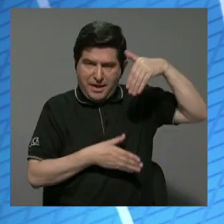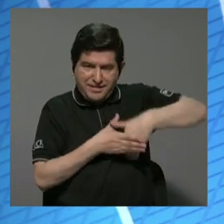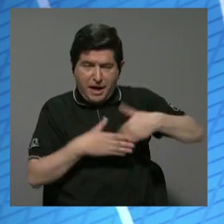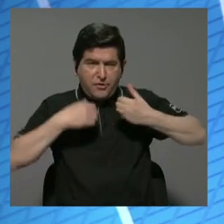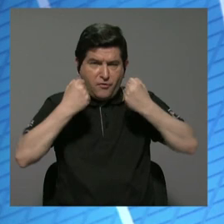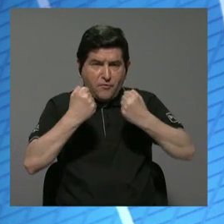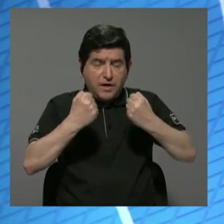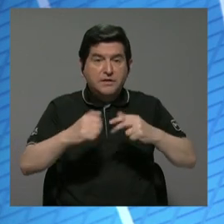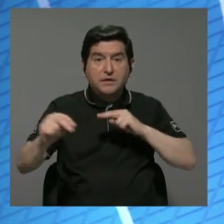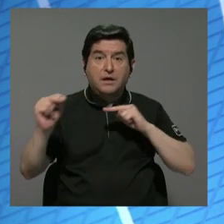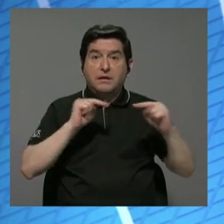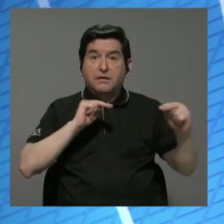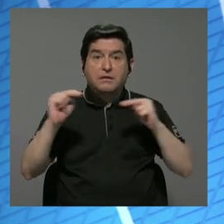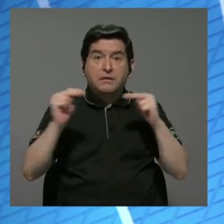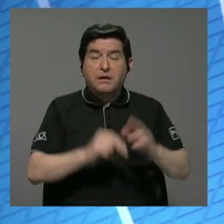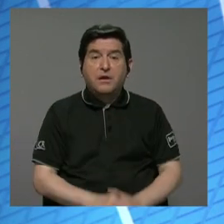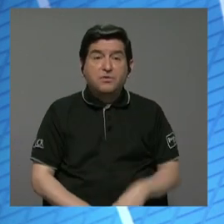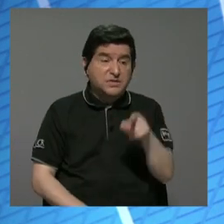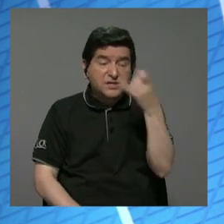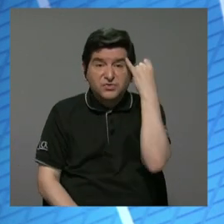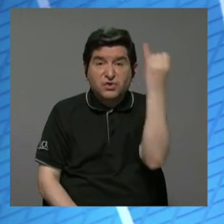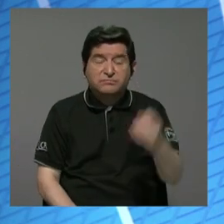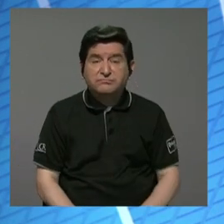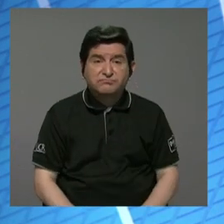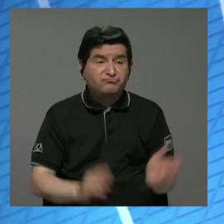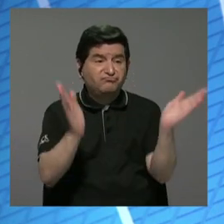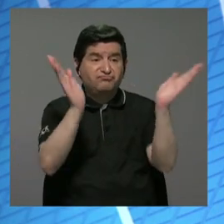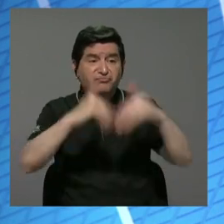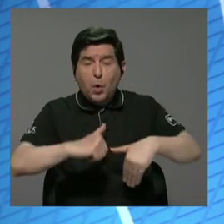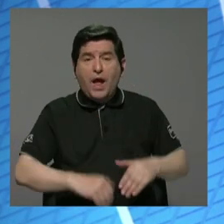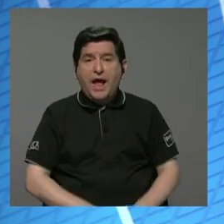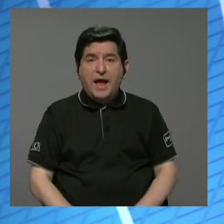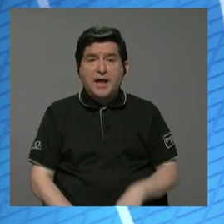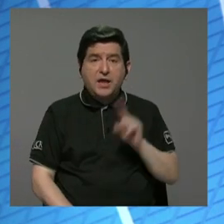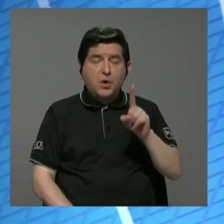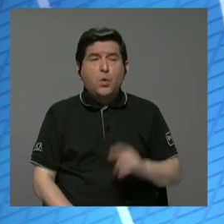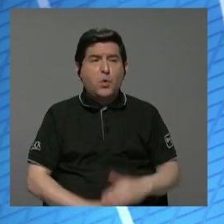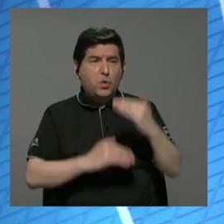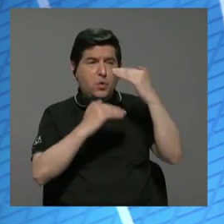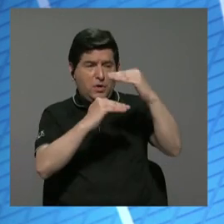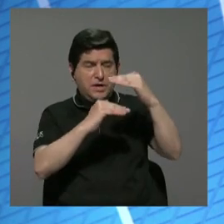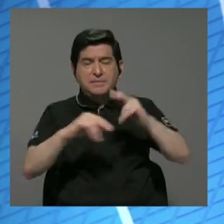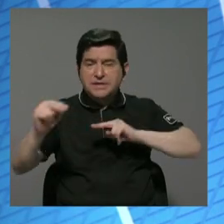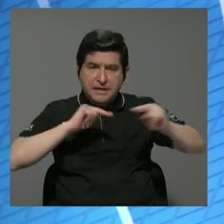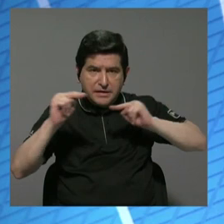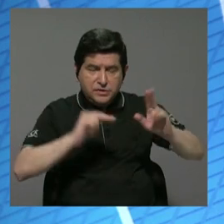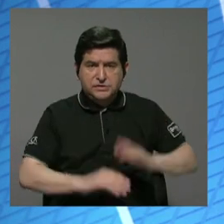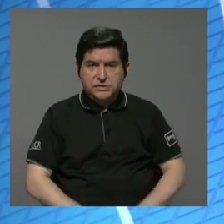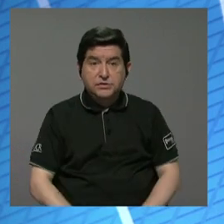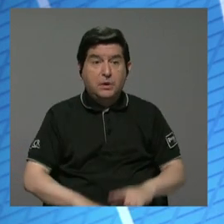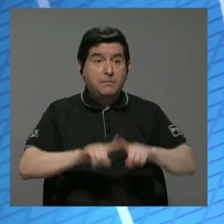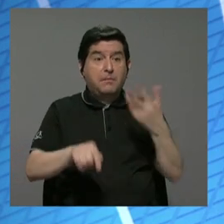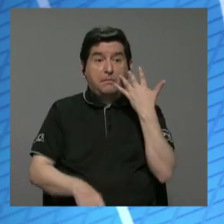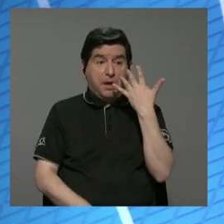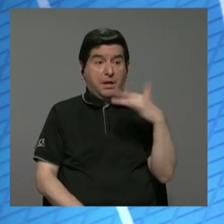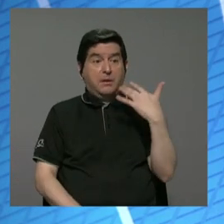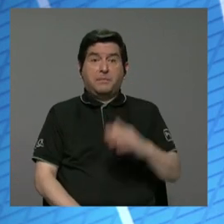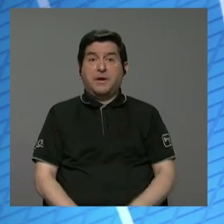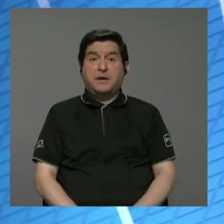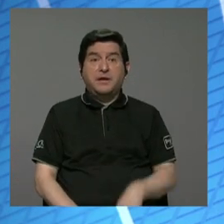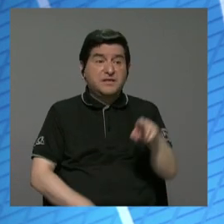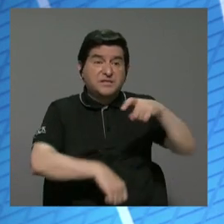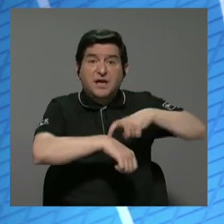la negociación iba en ese sentido, que no había realmente un margen tan alto para negociar. Pero pareciera que en